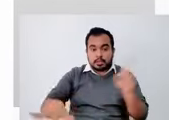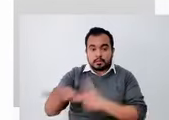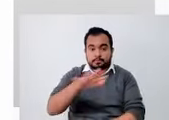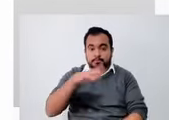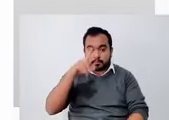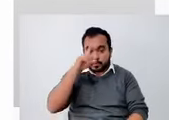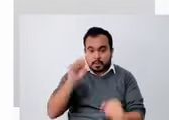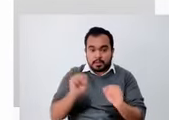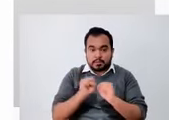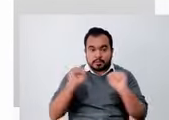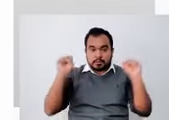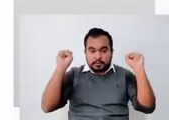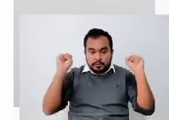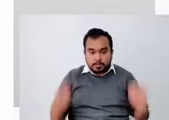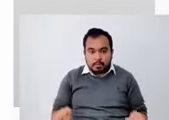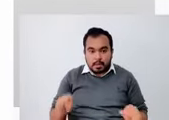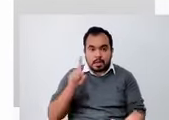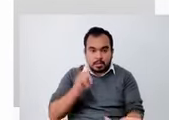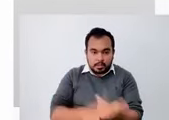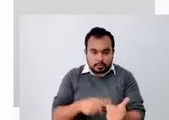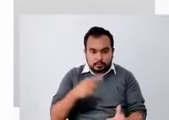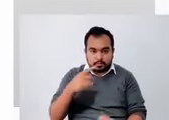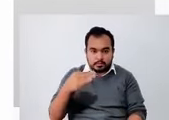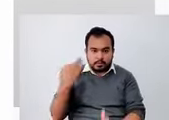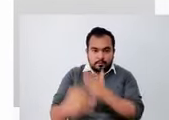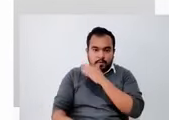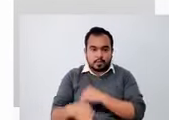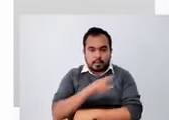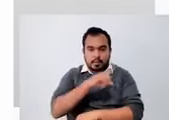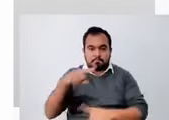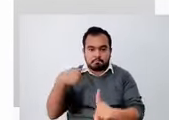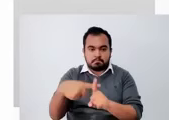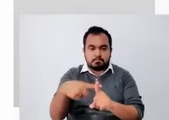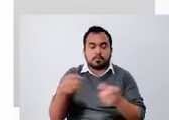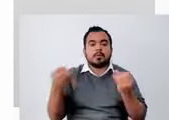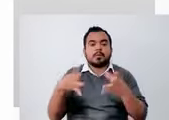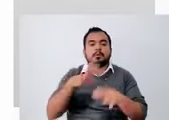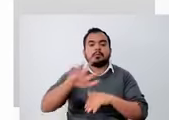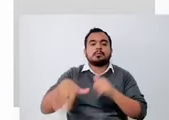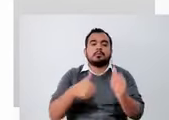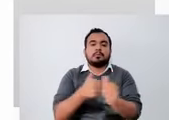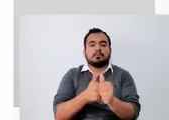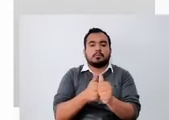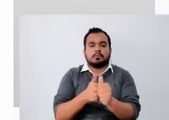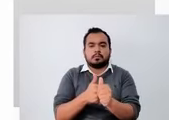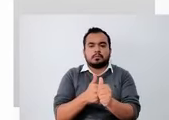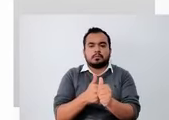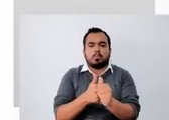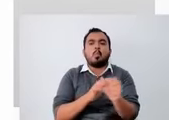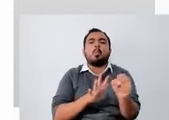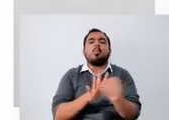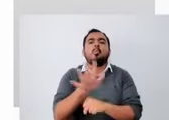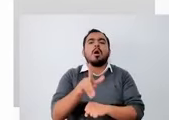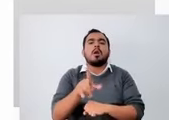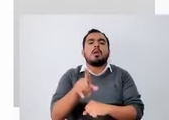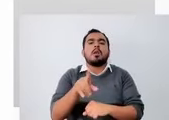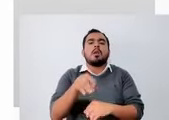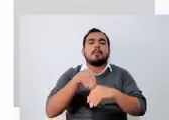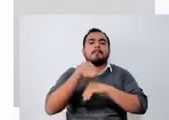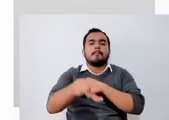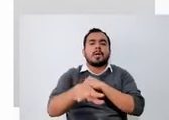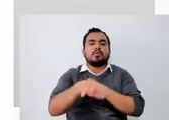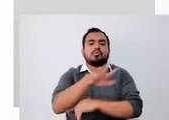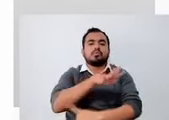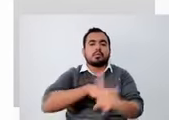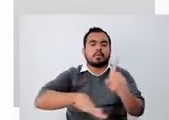que carecen de modelos empíricos. Son teorías de la retribución disfrazadas, que dicen cuál sería el impacto en la sociedad, pero no mide el impacto en